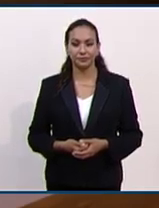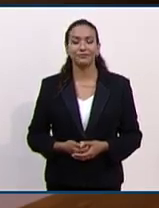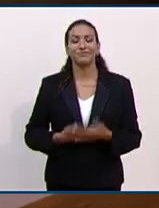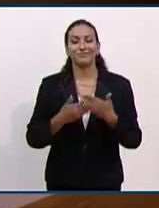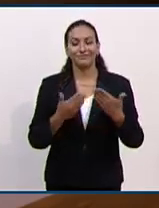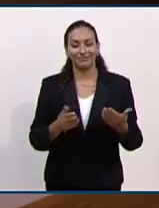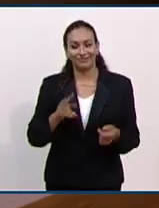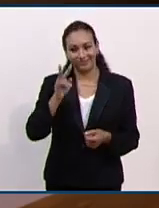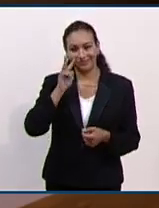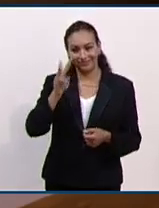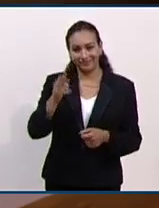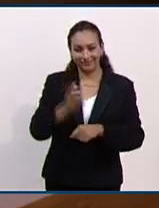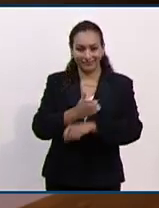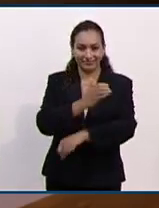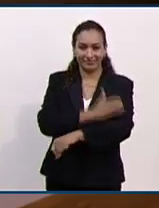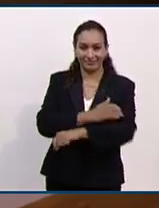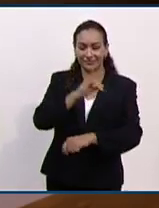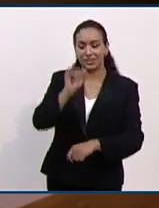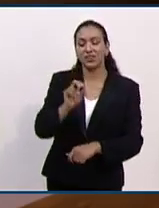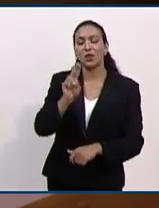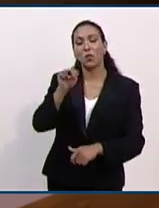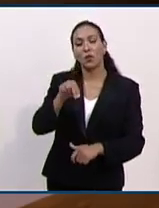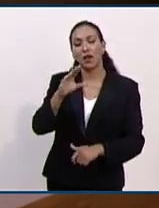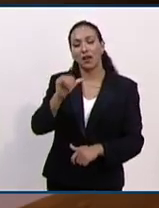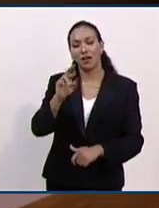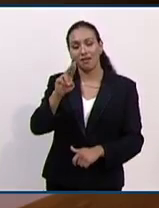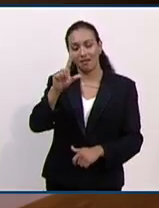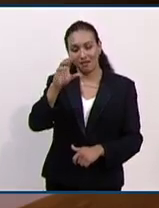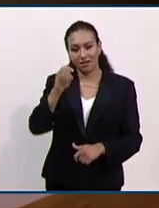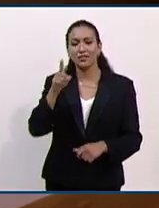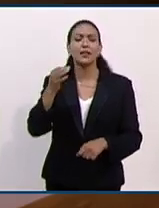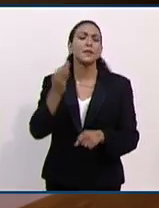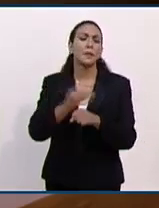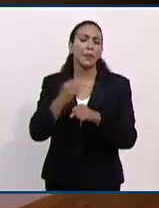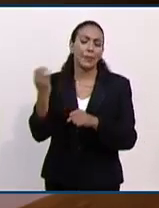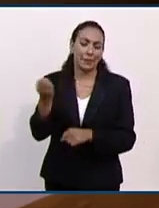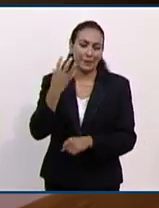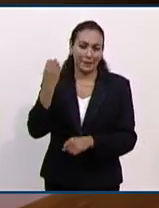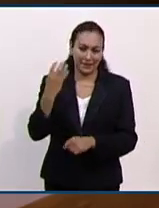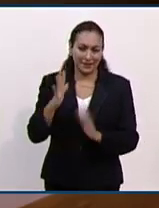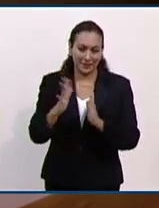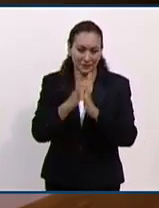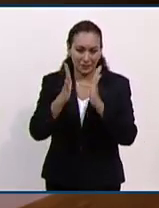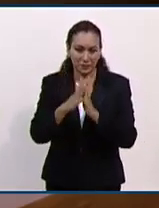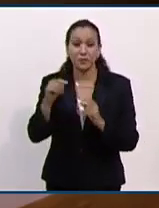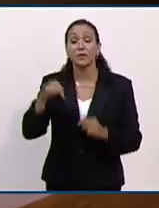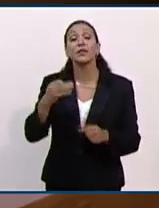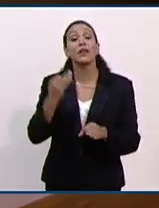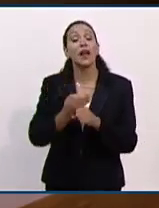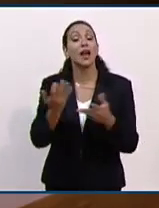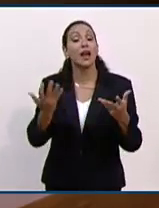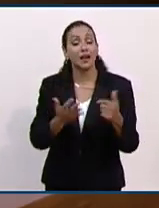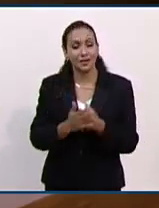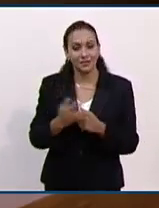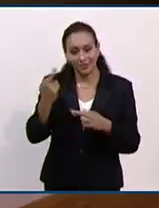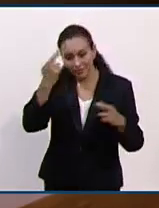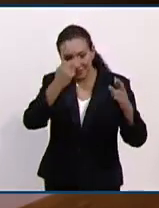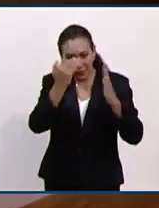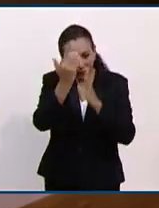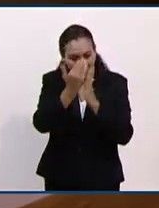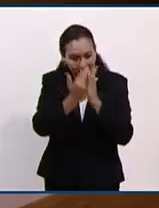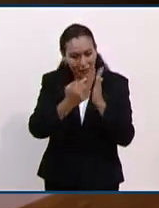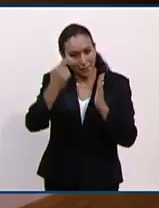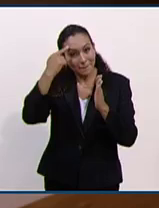Ahora nos enlazamos con mi compañero Juan Carlos González, quien se encuentra en un foro donde se realizan y se analizan mecanismos